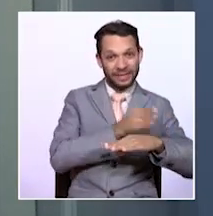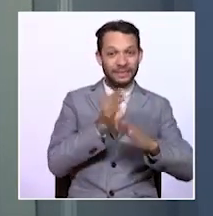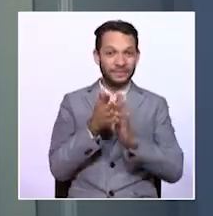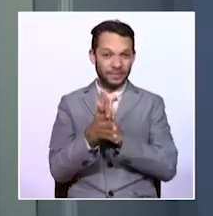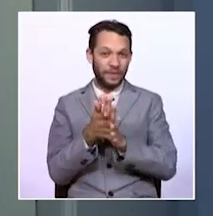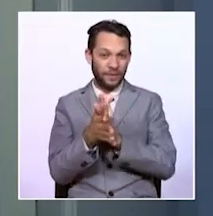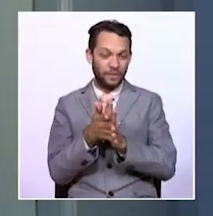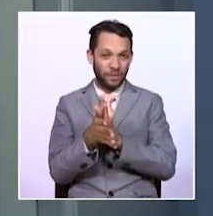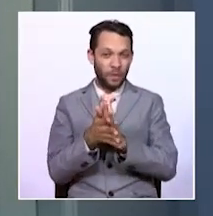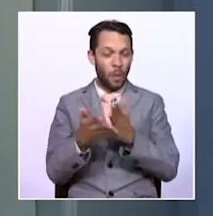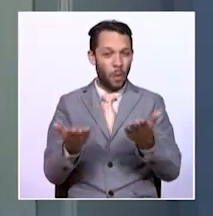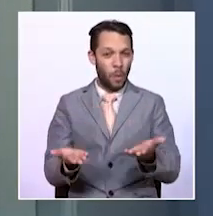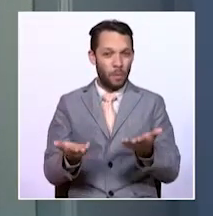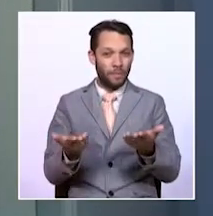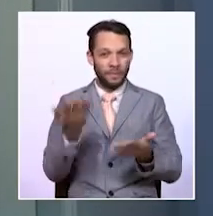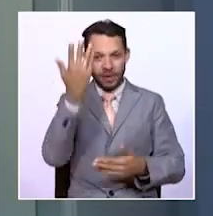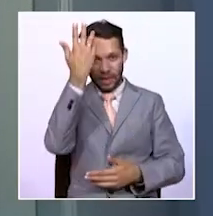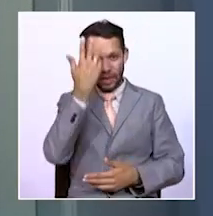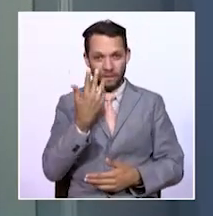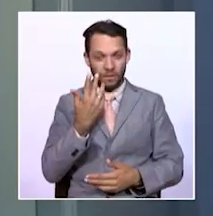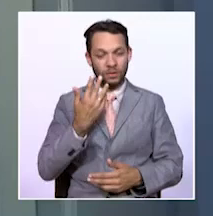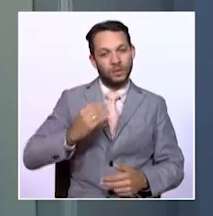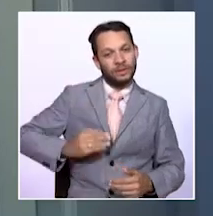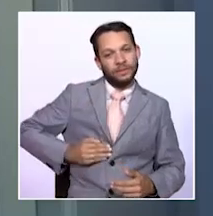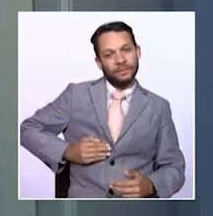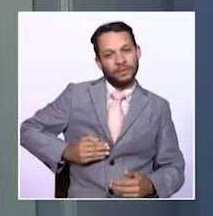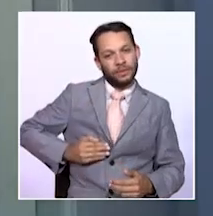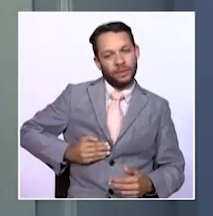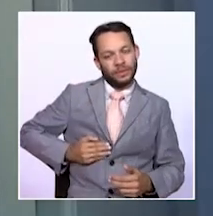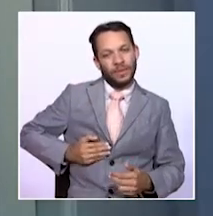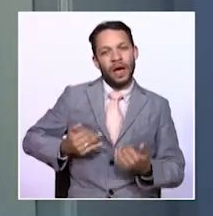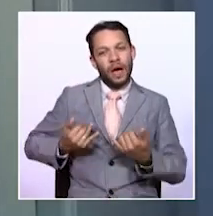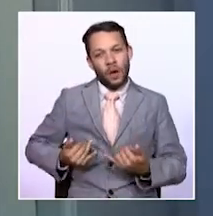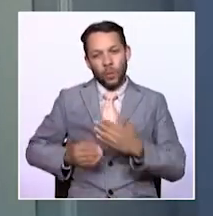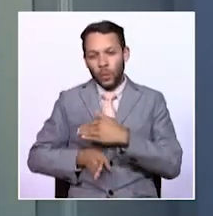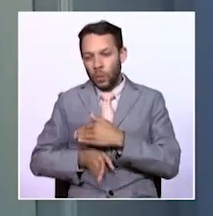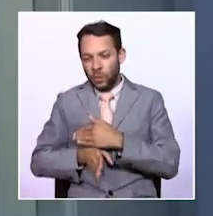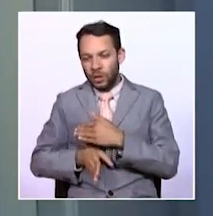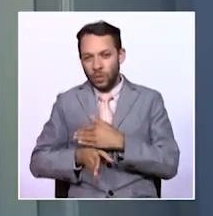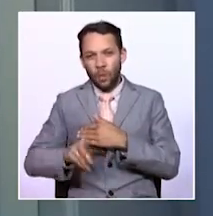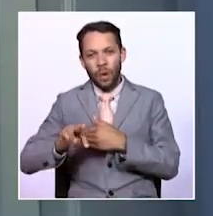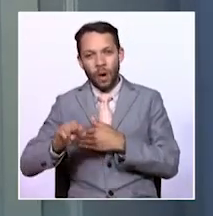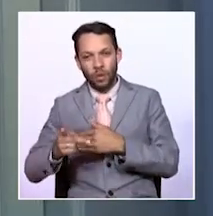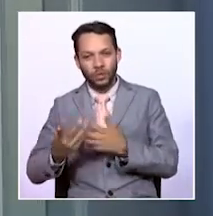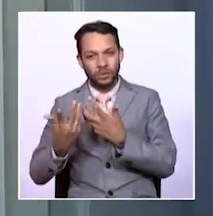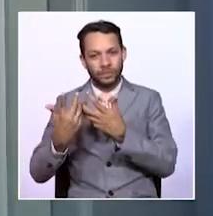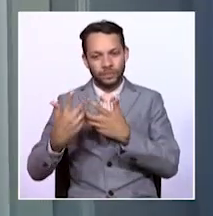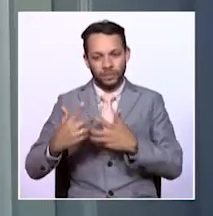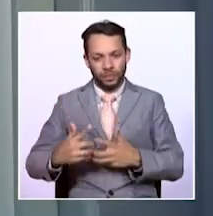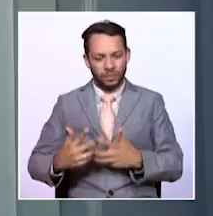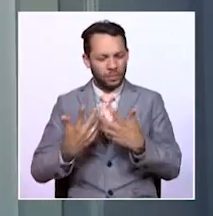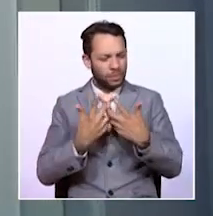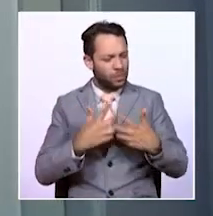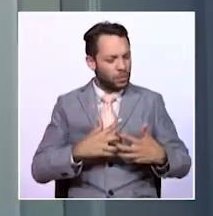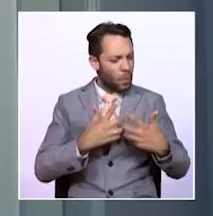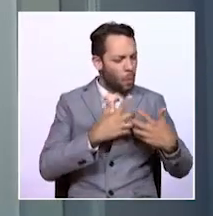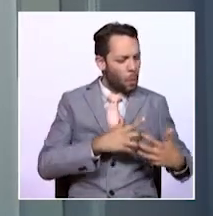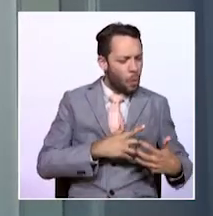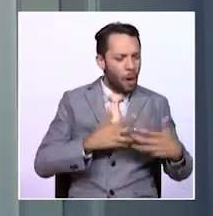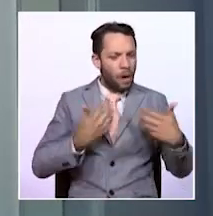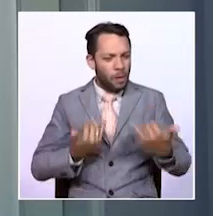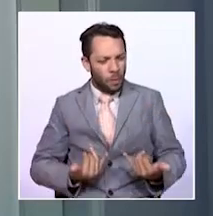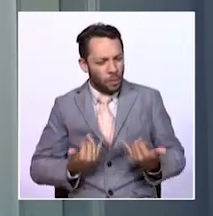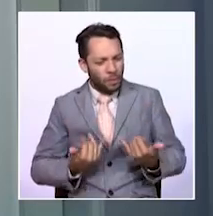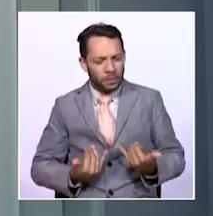evaluar el hígado. Ahorita vamos a continuar hablando sobre cómo se pueden evaluar otros órganos. Doctor Mauricio, ¿qué otros órganos podemos